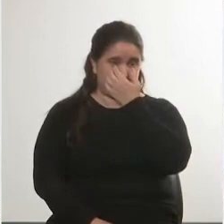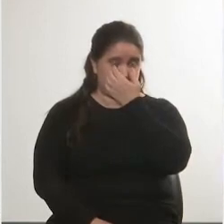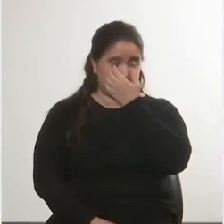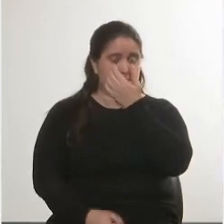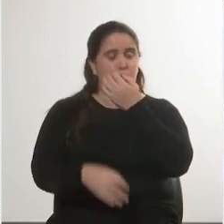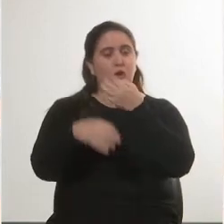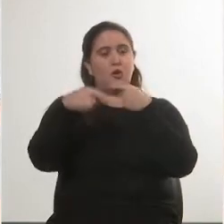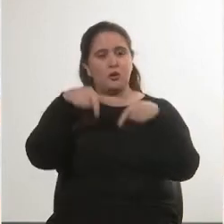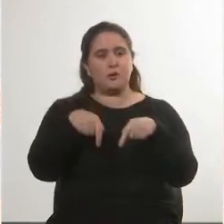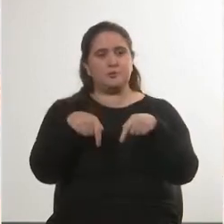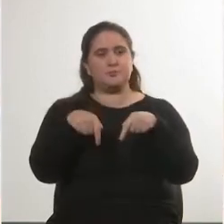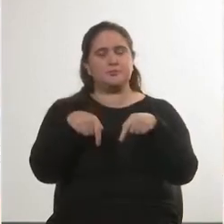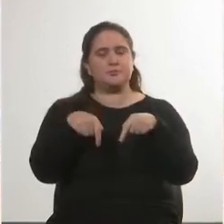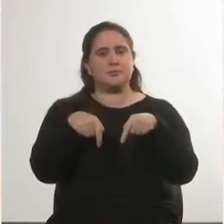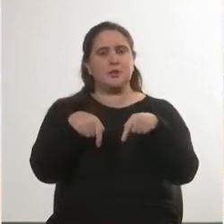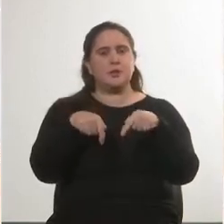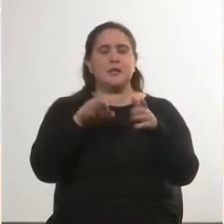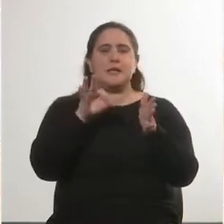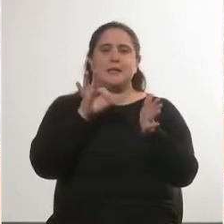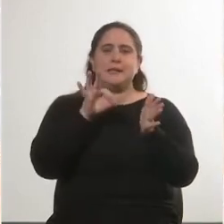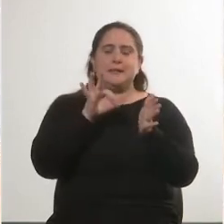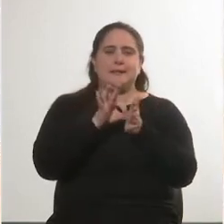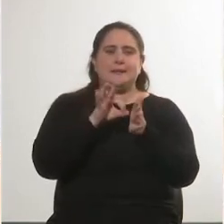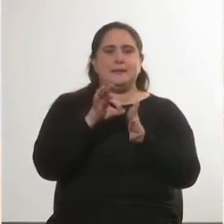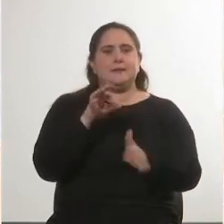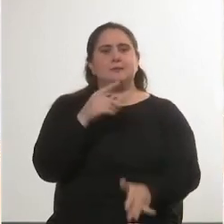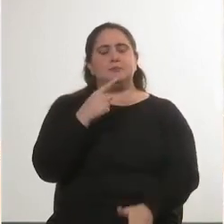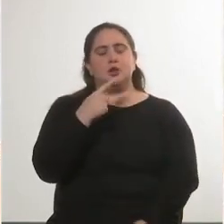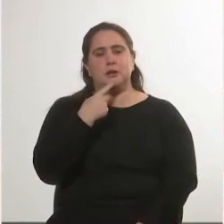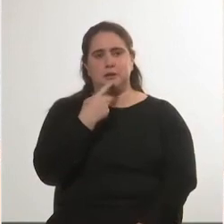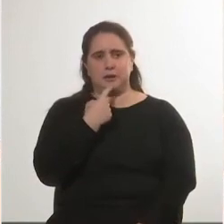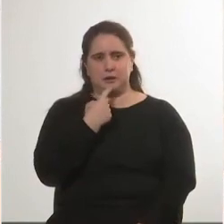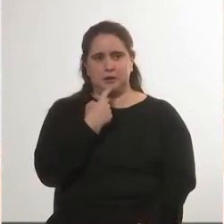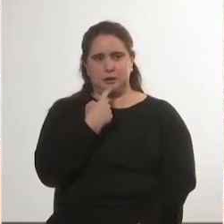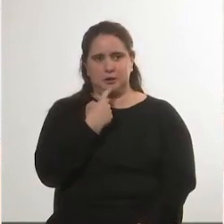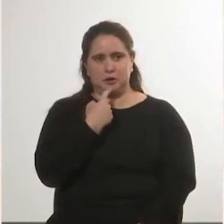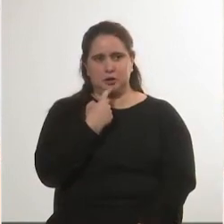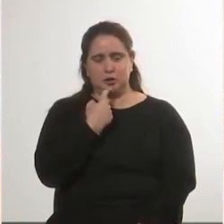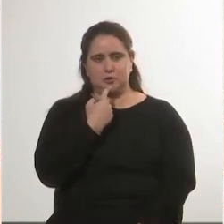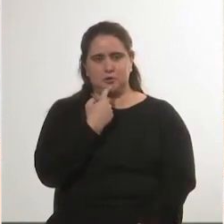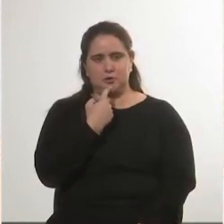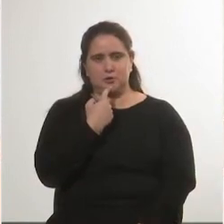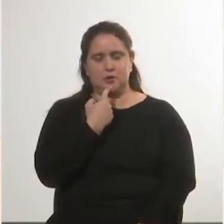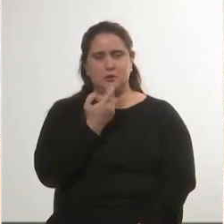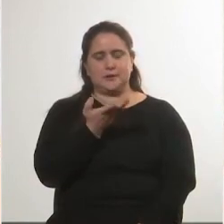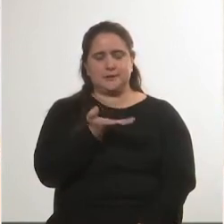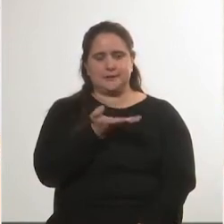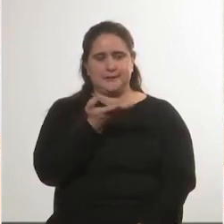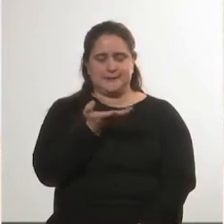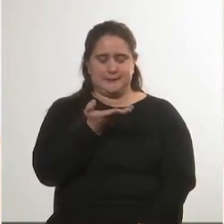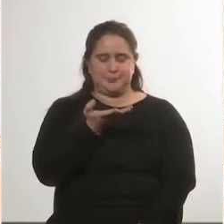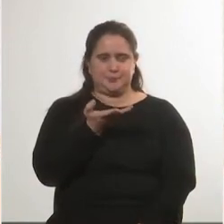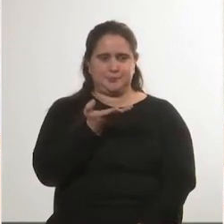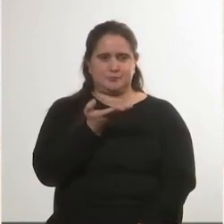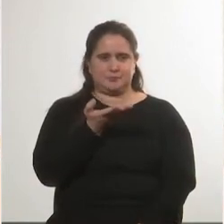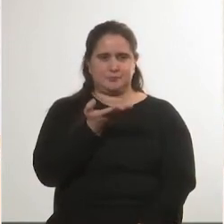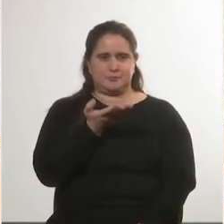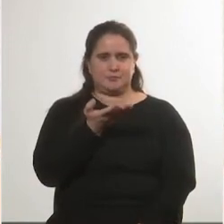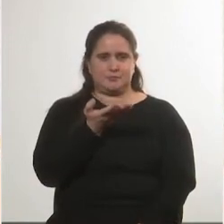La verdad que hoy el sistema político representado en este